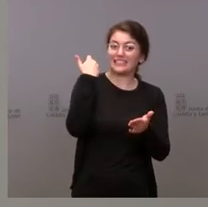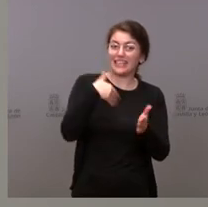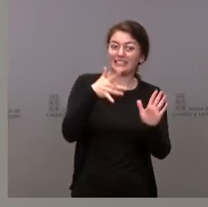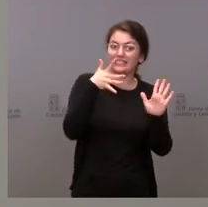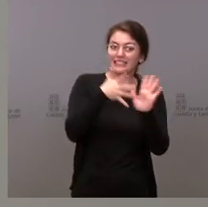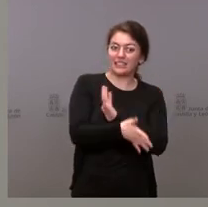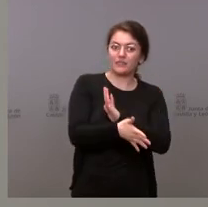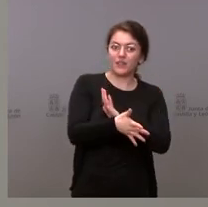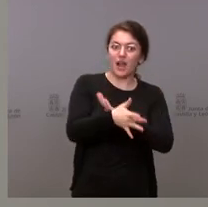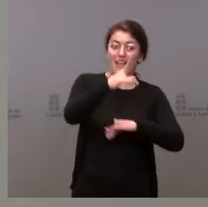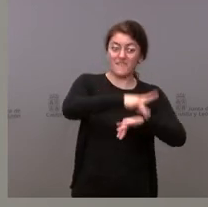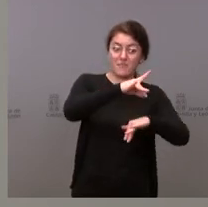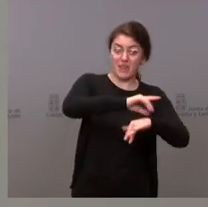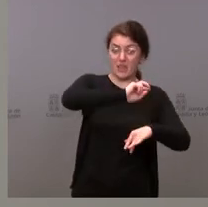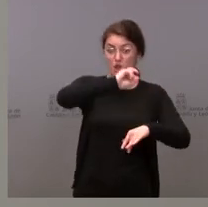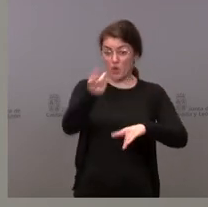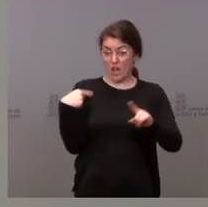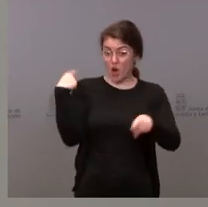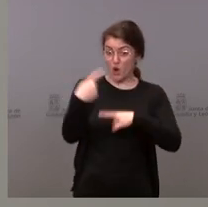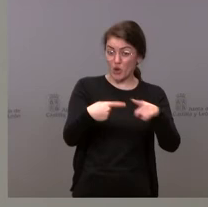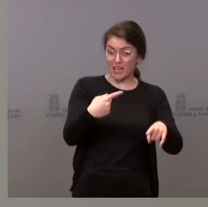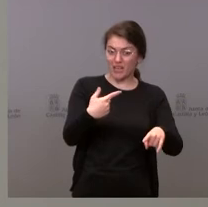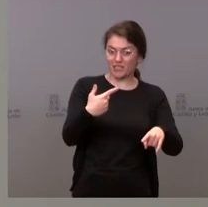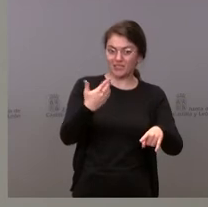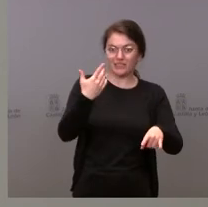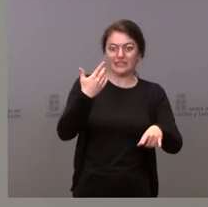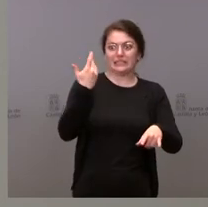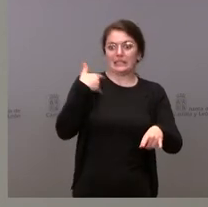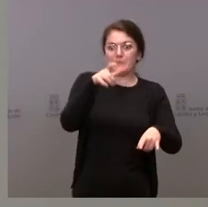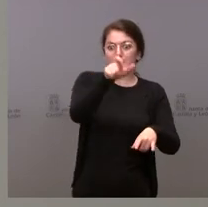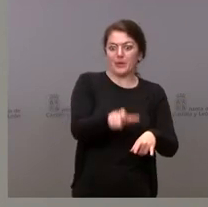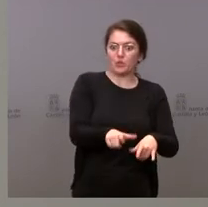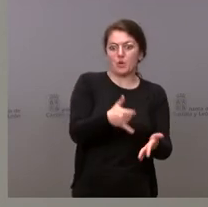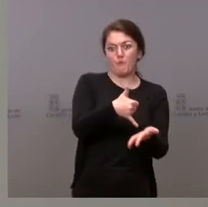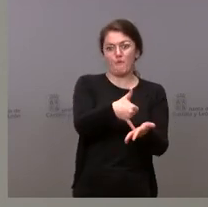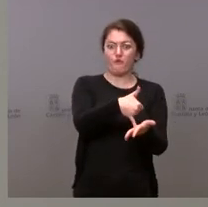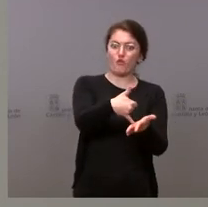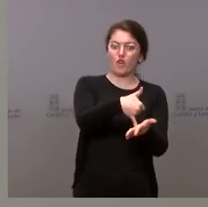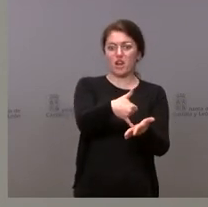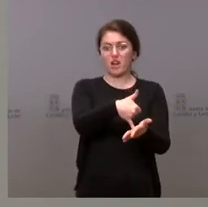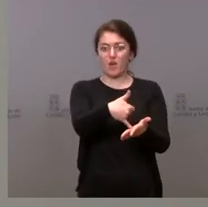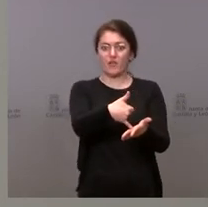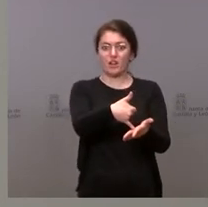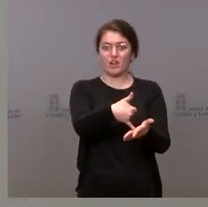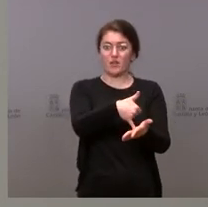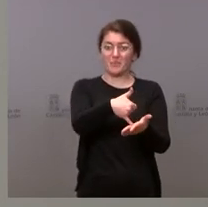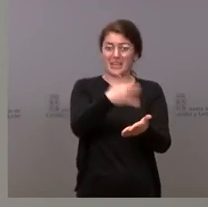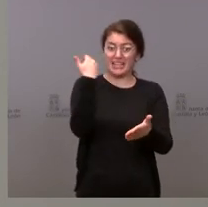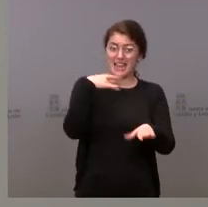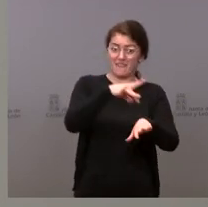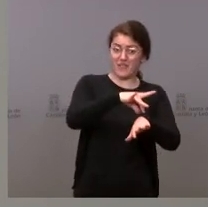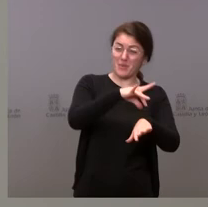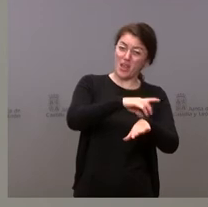enfermedades crónicas que al final en una persona mayor vulnerable y un ancianos que generalmente llamamos ancianos frágiles